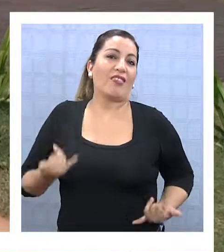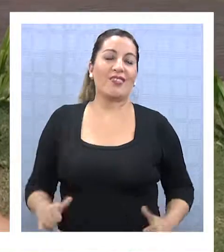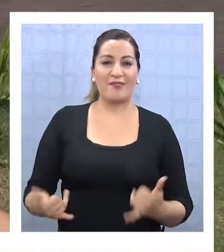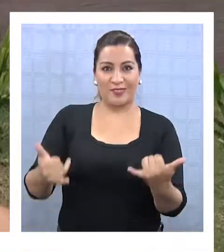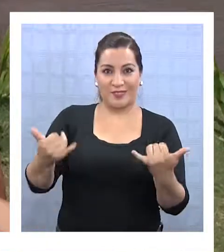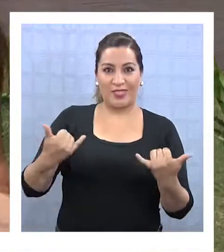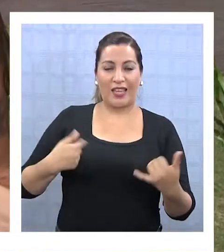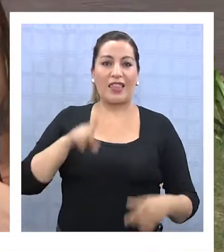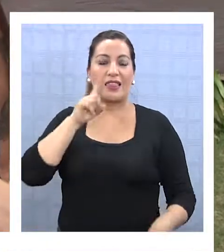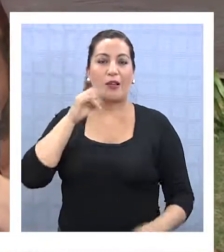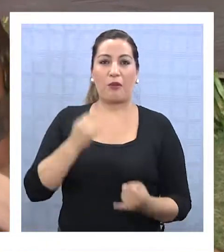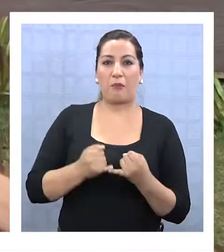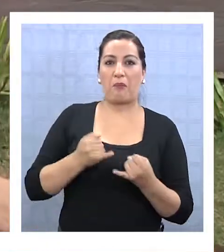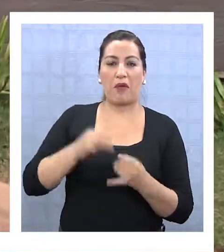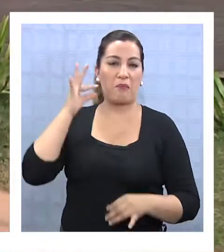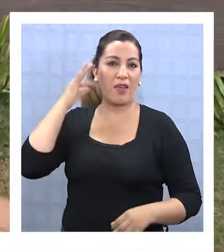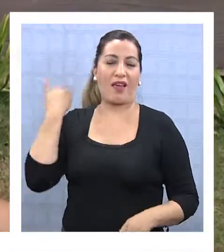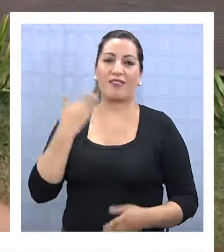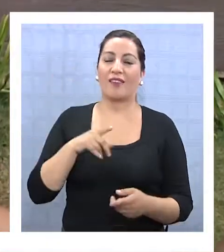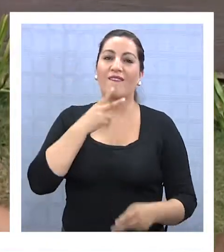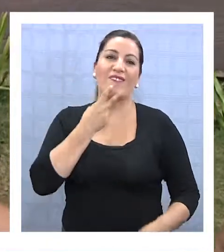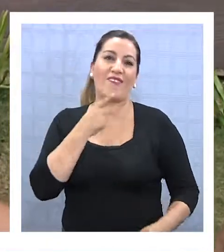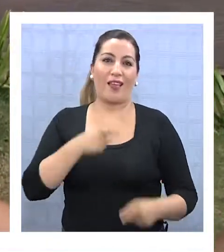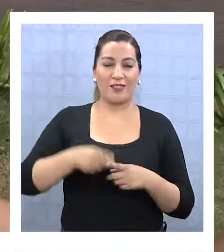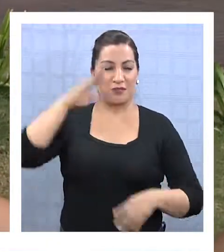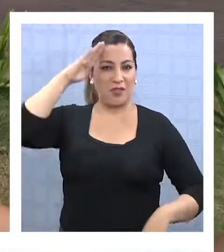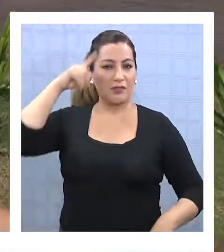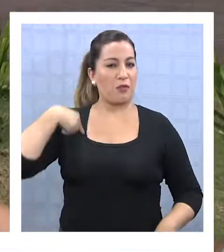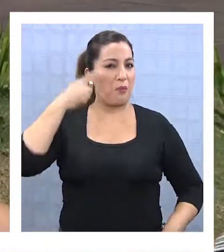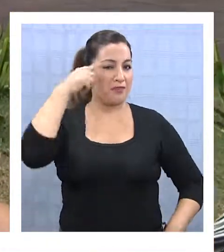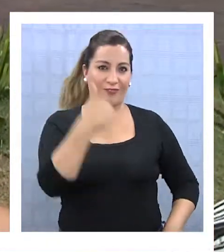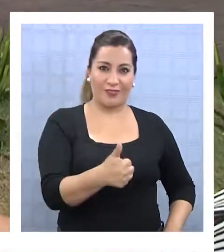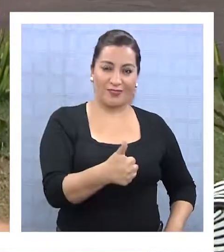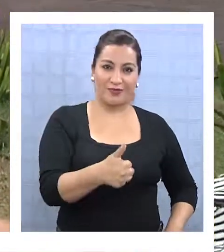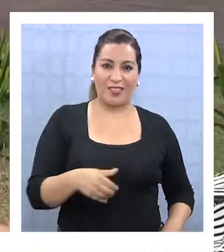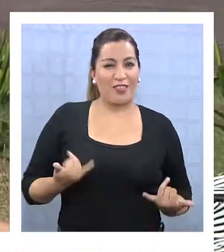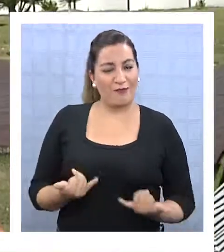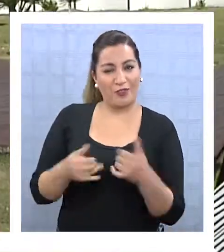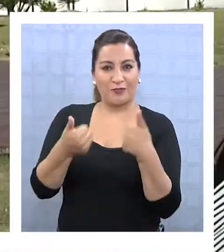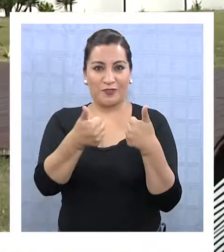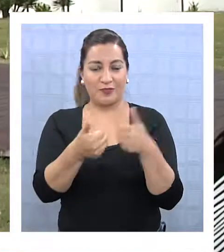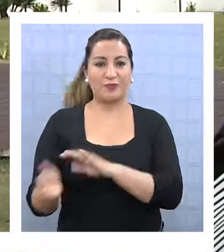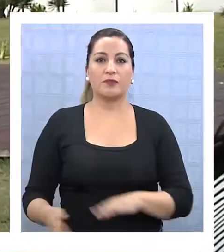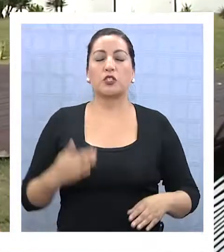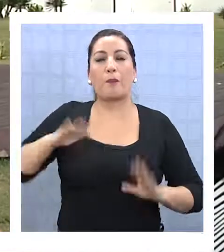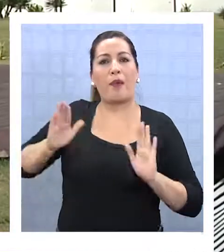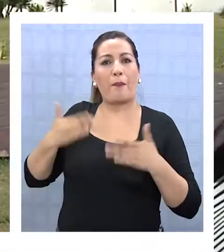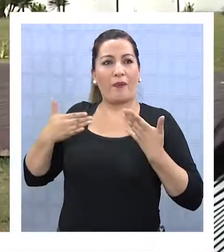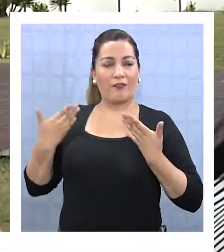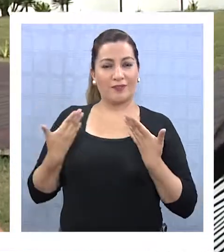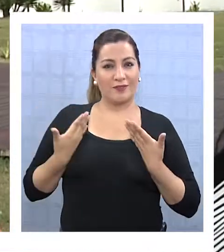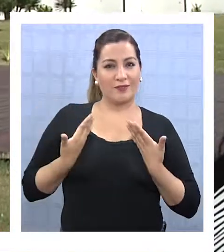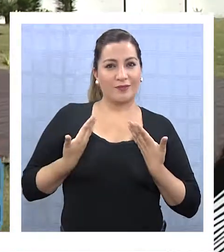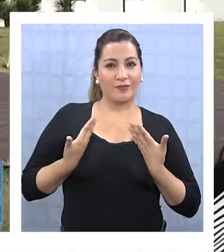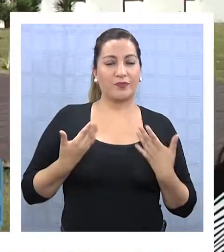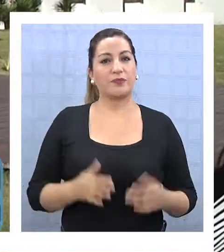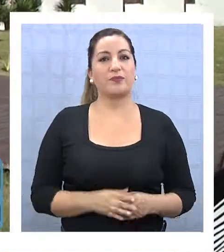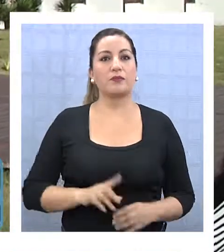igual, porque tenía otras amigas que habían vivido la experiencia y bien, entretenido. Me motivó porque